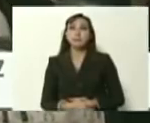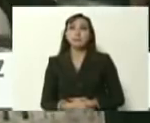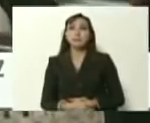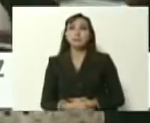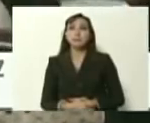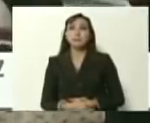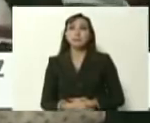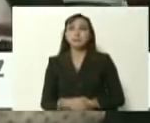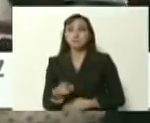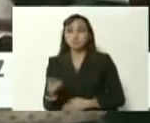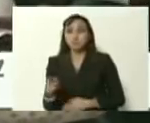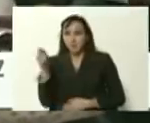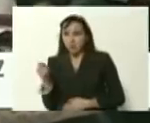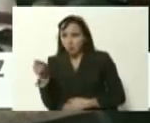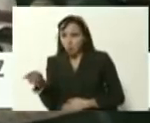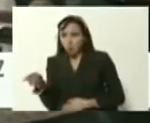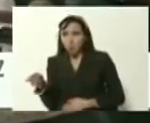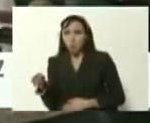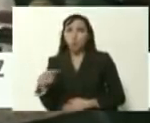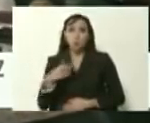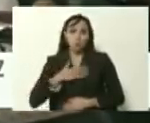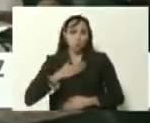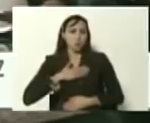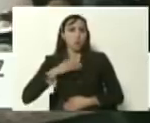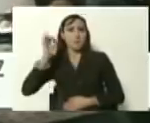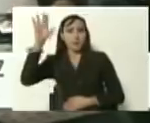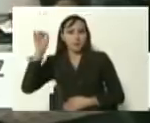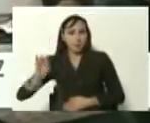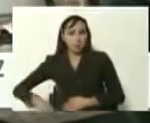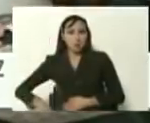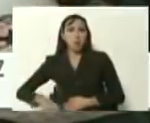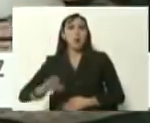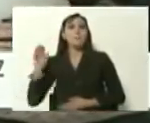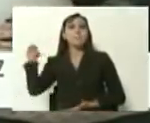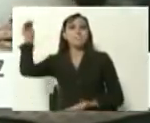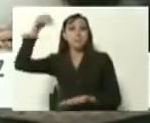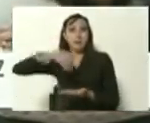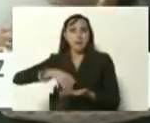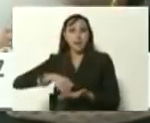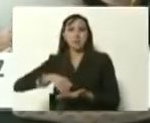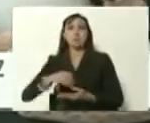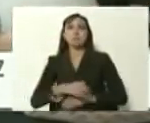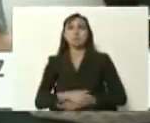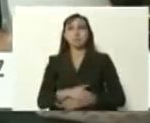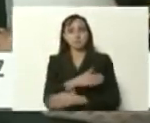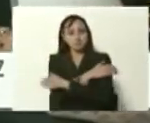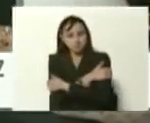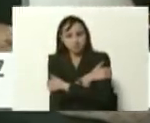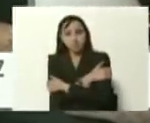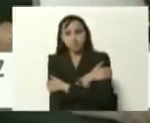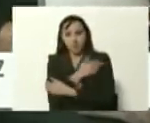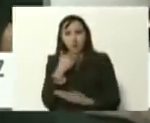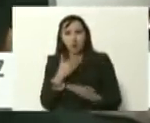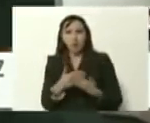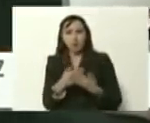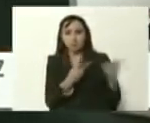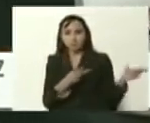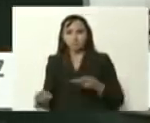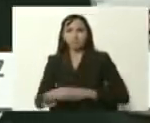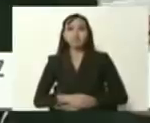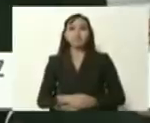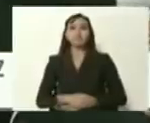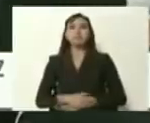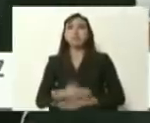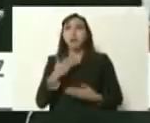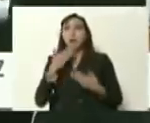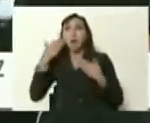Usted no es diputado, ¿no, pastor? Soy pastor de Maracay, estado de Aragua. Un abrazo. Gracias por recibirnos. Saludos, presidente